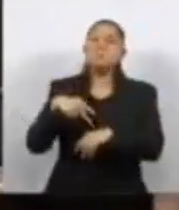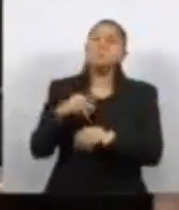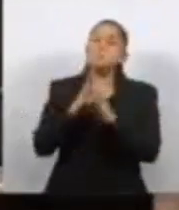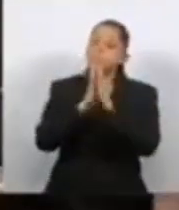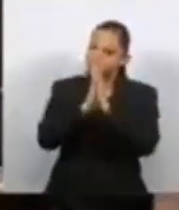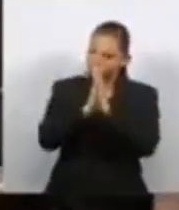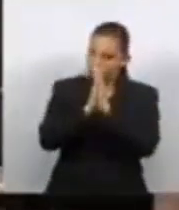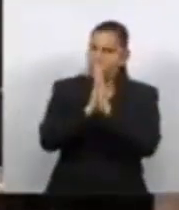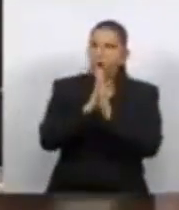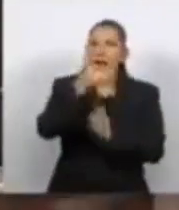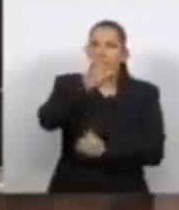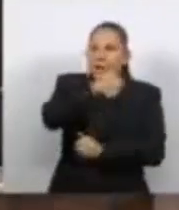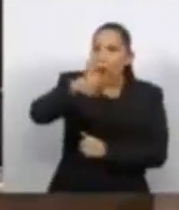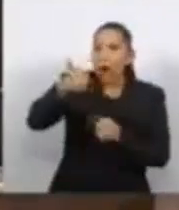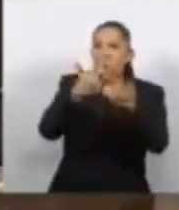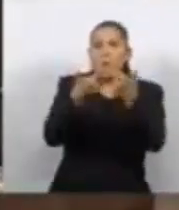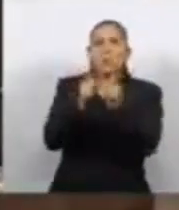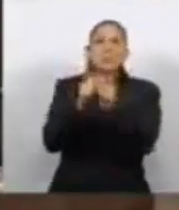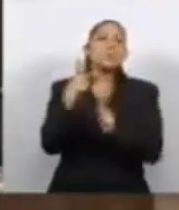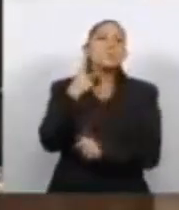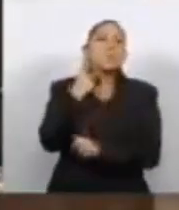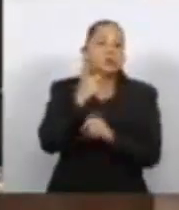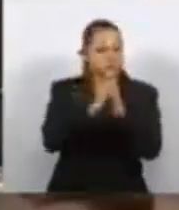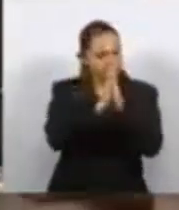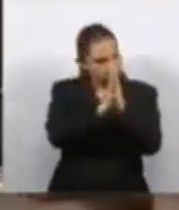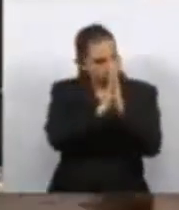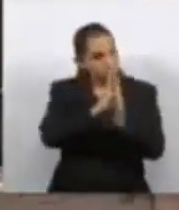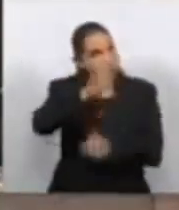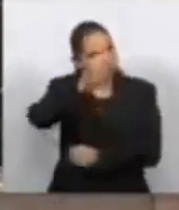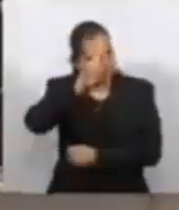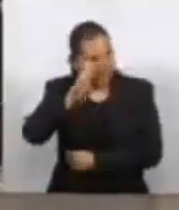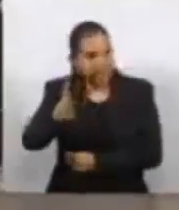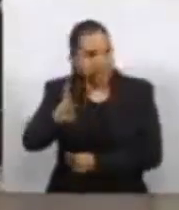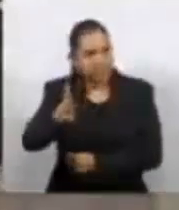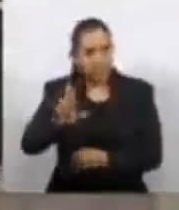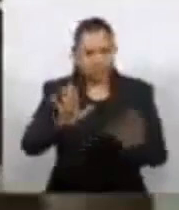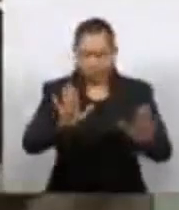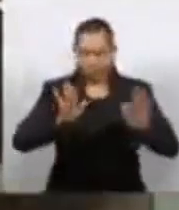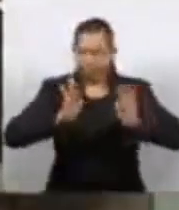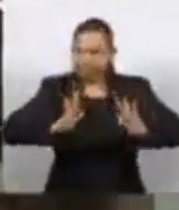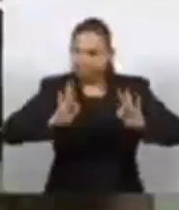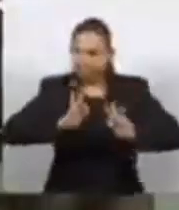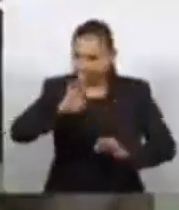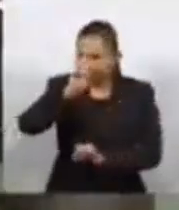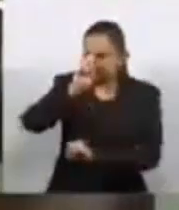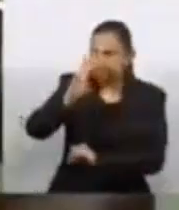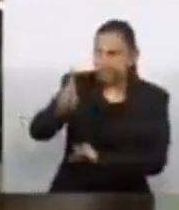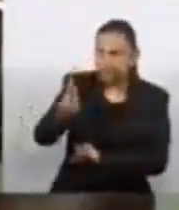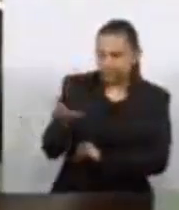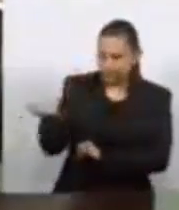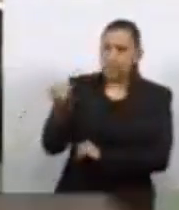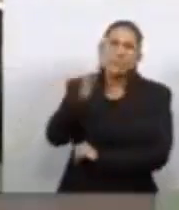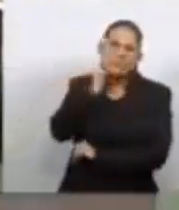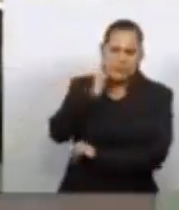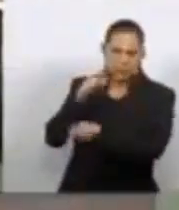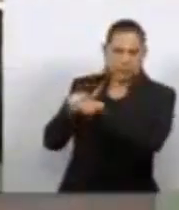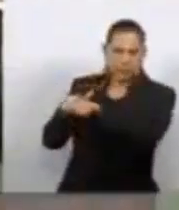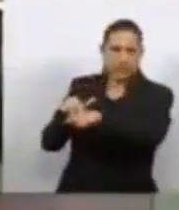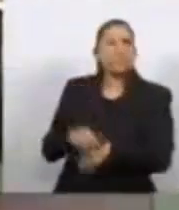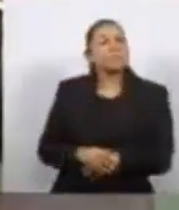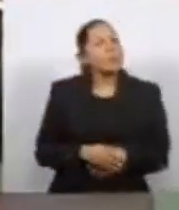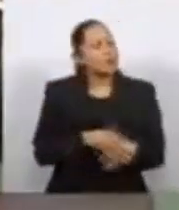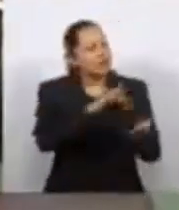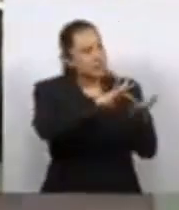de la palabra. Por favor, respeto y civilidad. Adelante, senador. Muchas gracias,